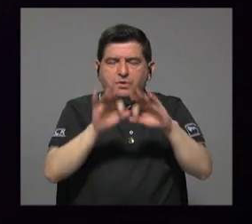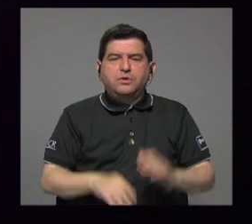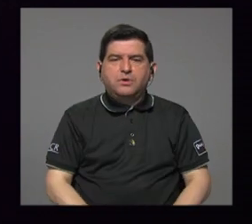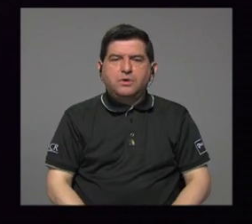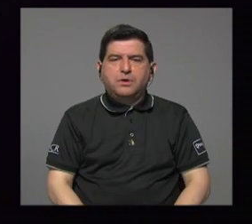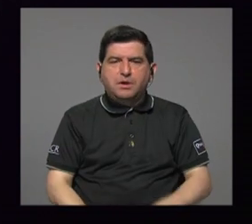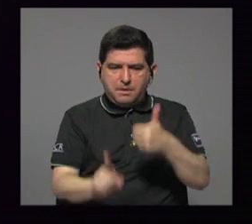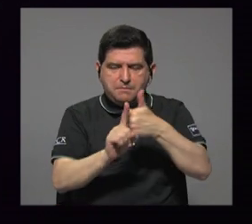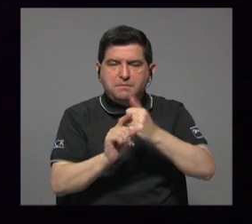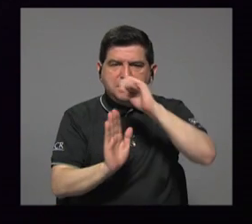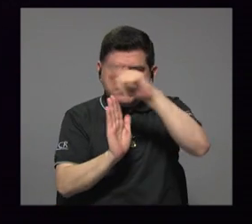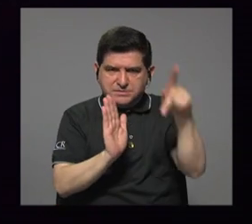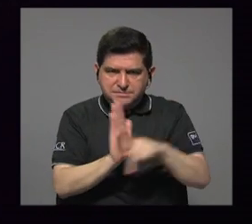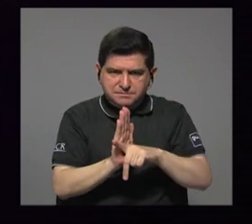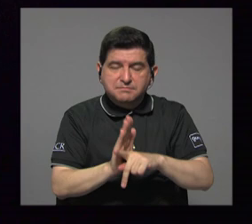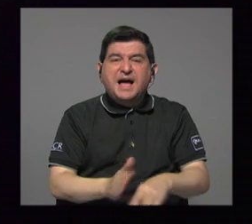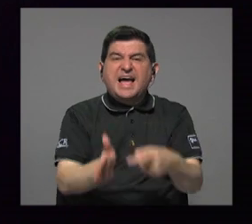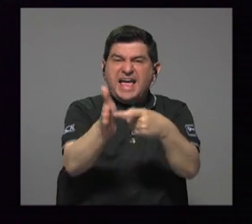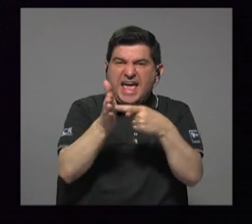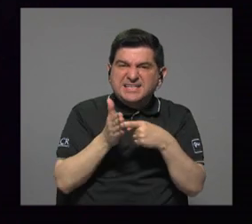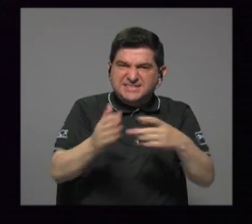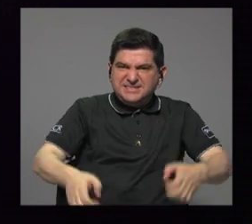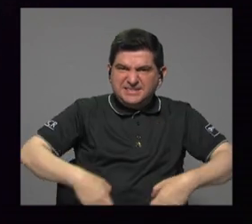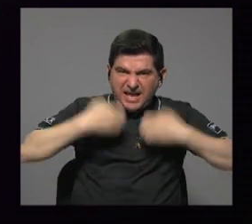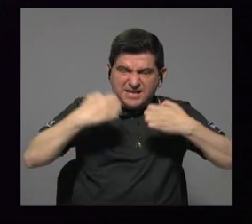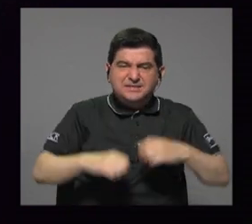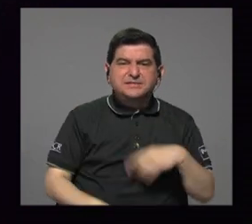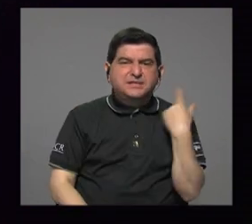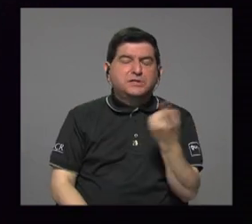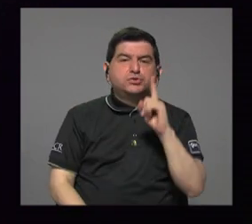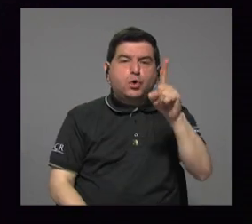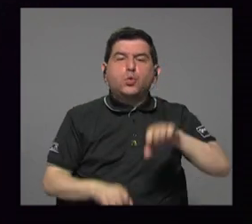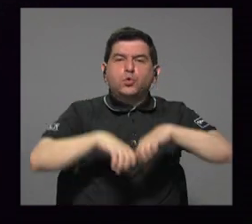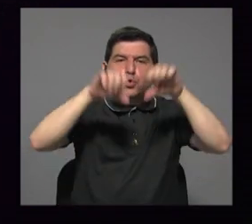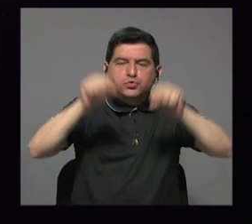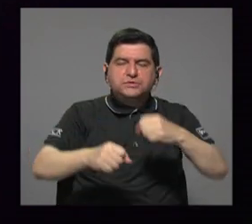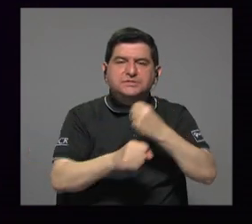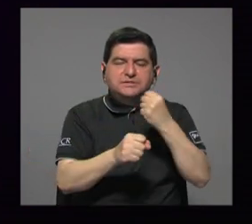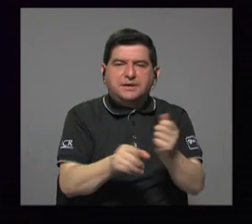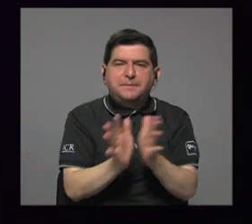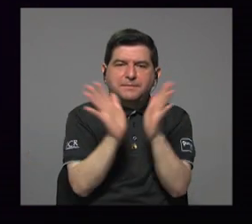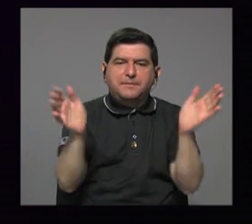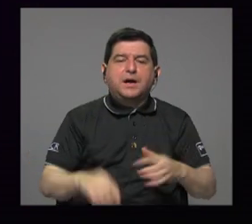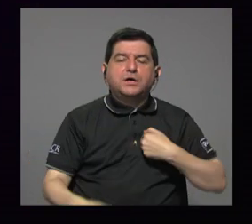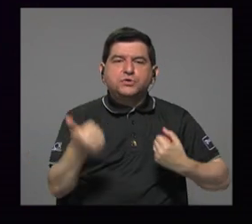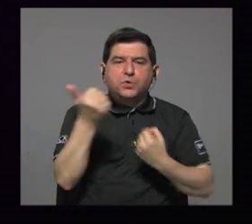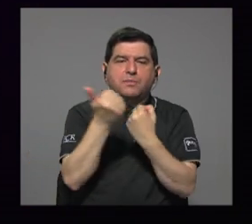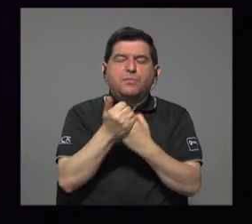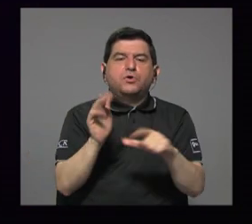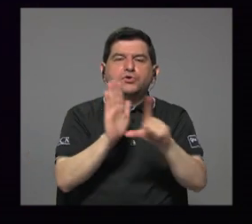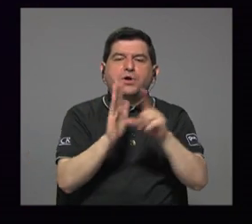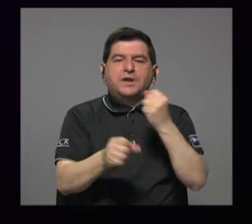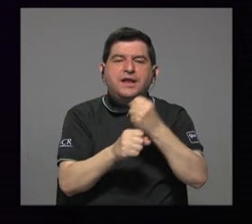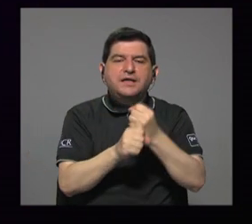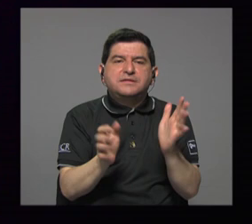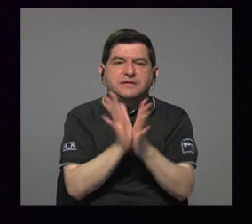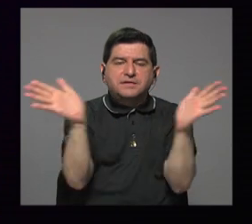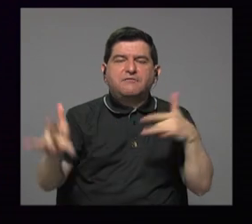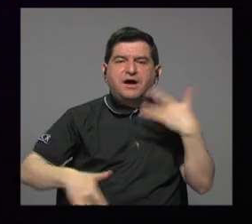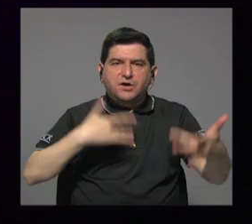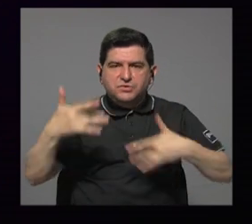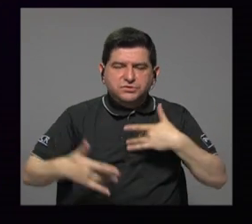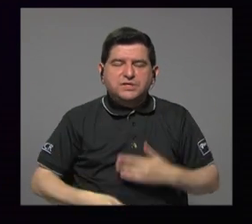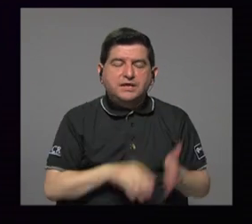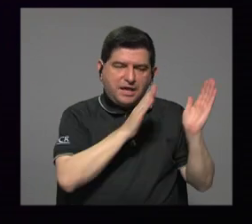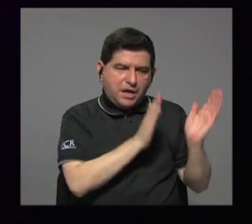la propia constitución política exige que exista un único sistema de empleo público y apoyó la ley de empleo público porque siento que